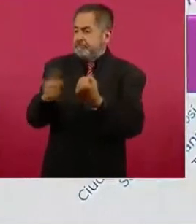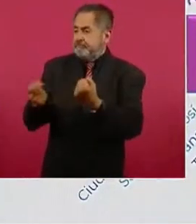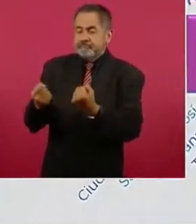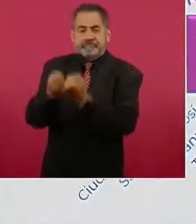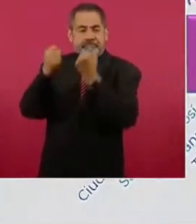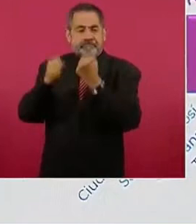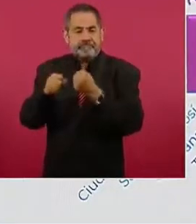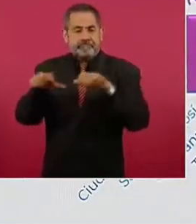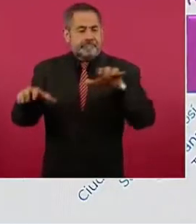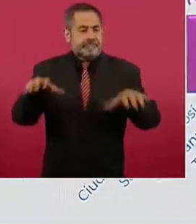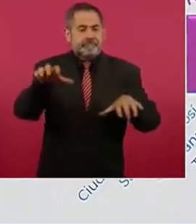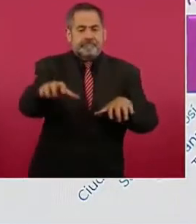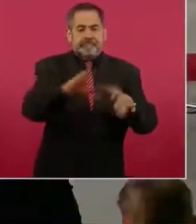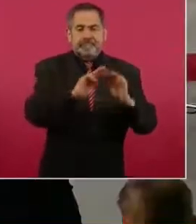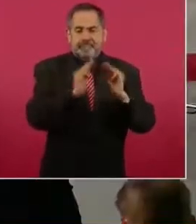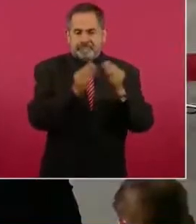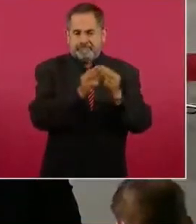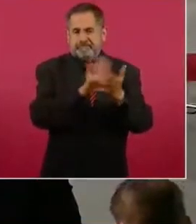entre las bandas